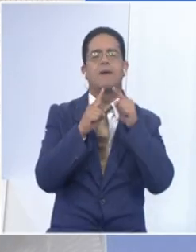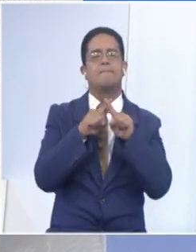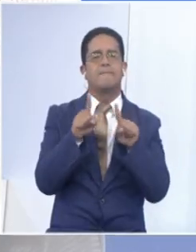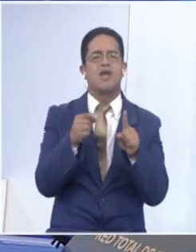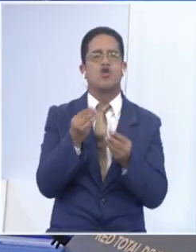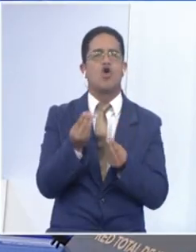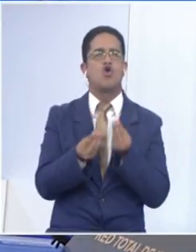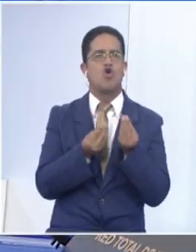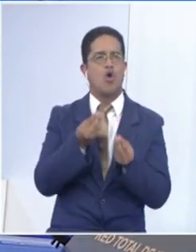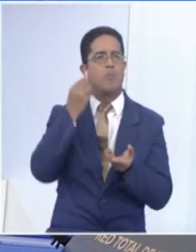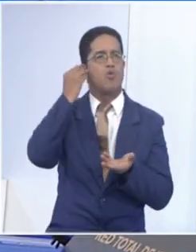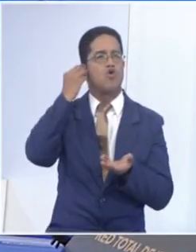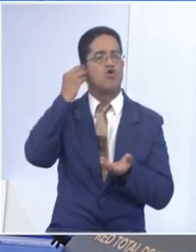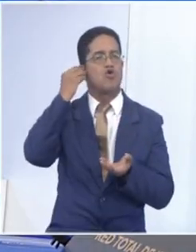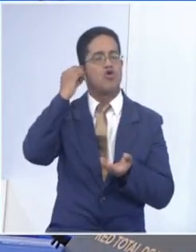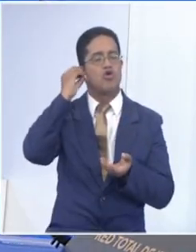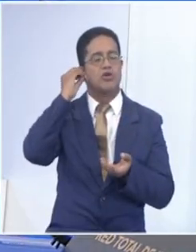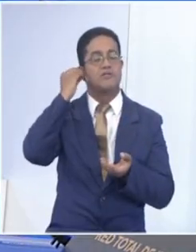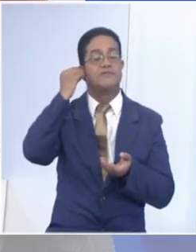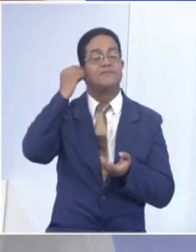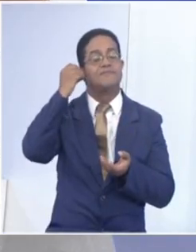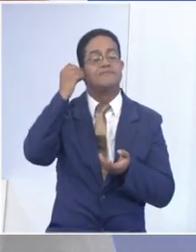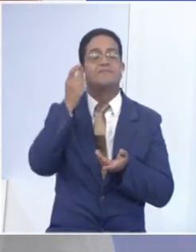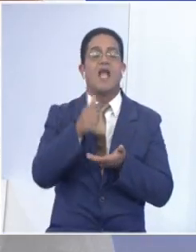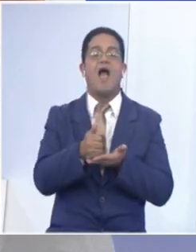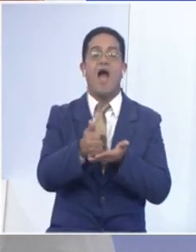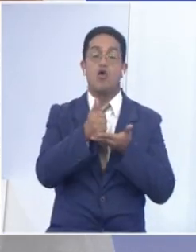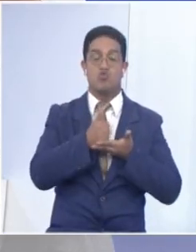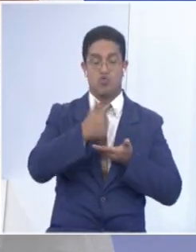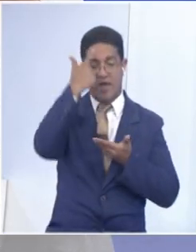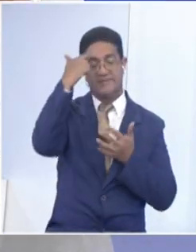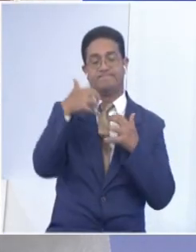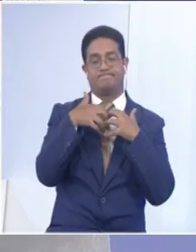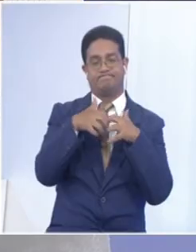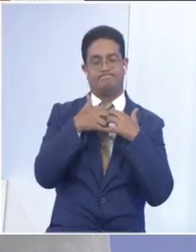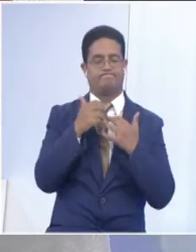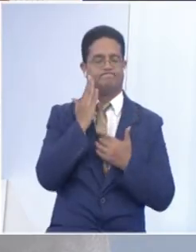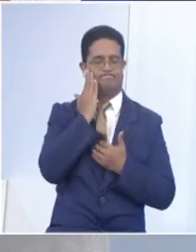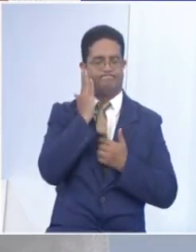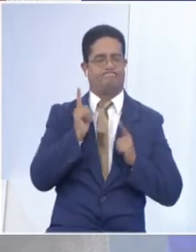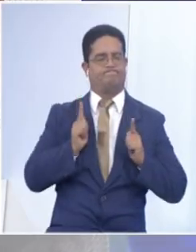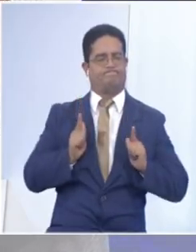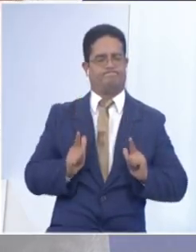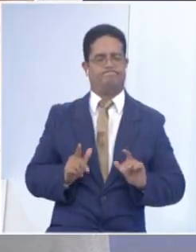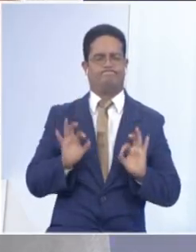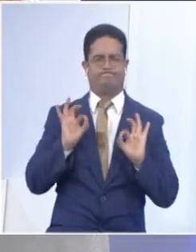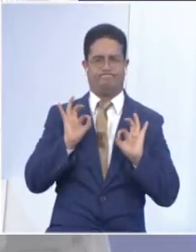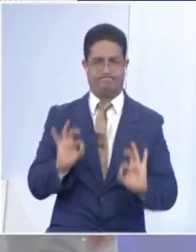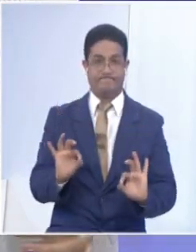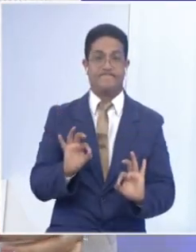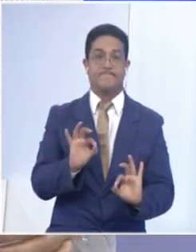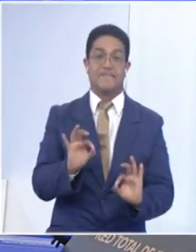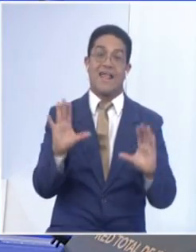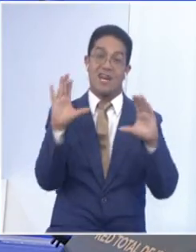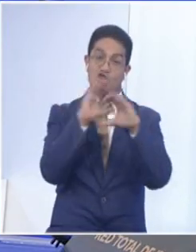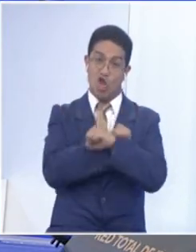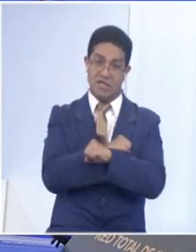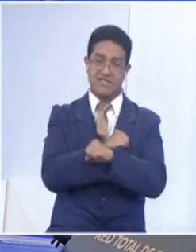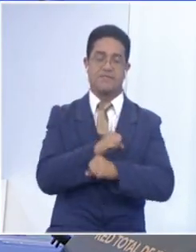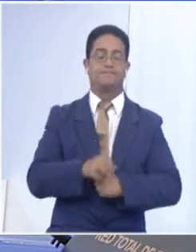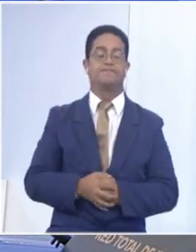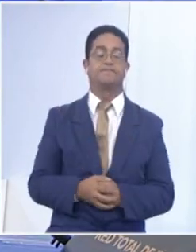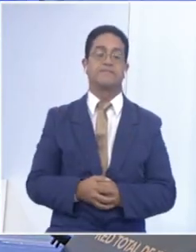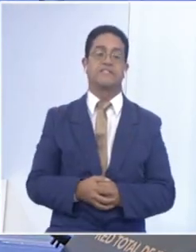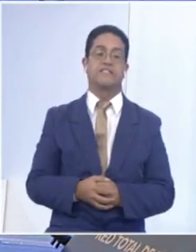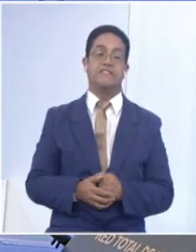rutina saludable, sana para nuestro cerebro, para lograr dormir y descansar en las horas adecuadas y que sea en la noche.